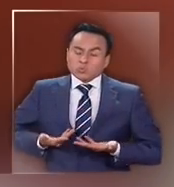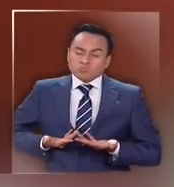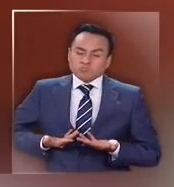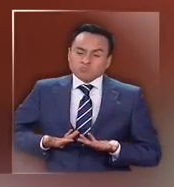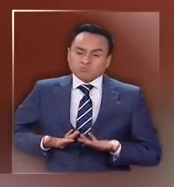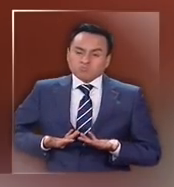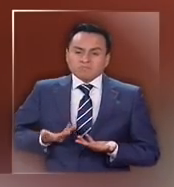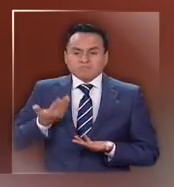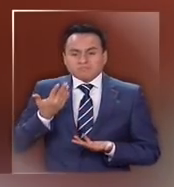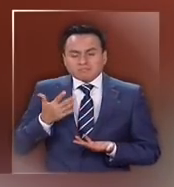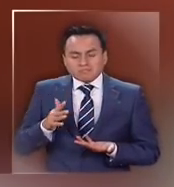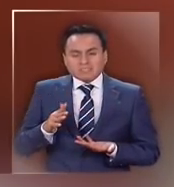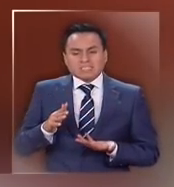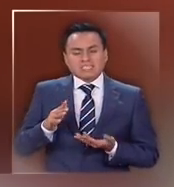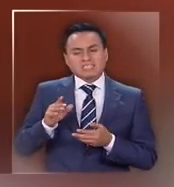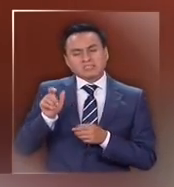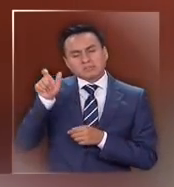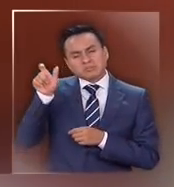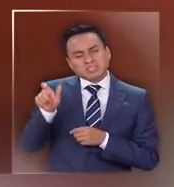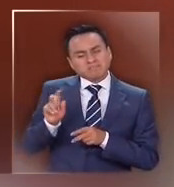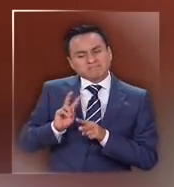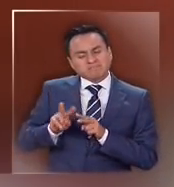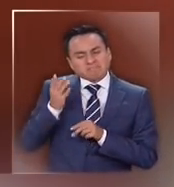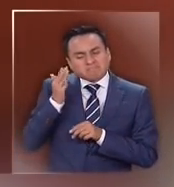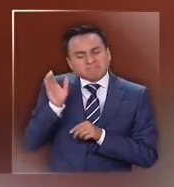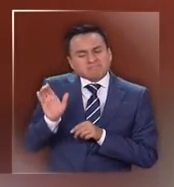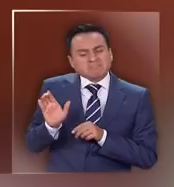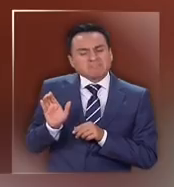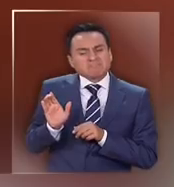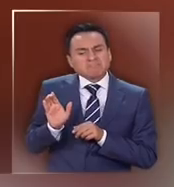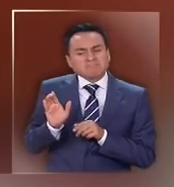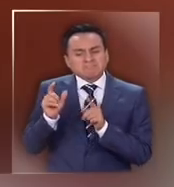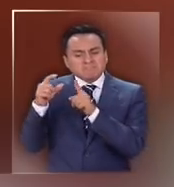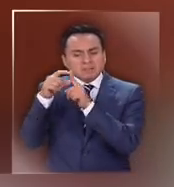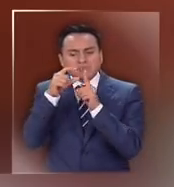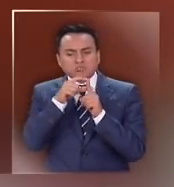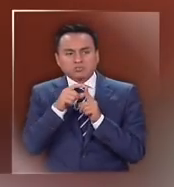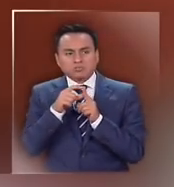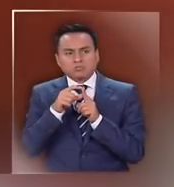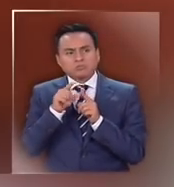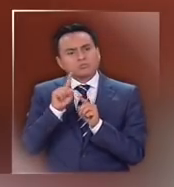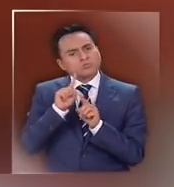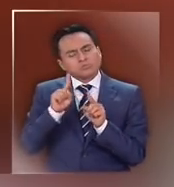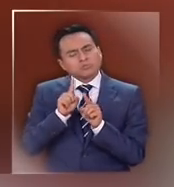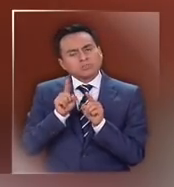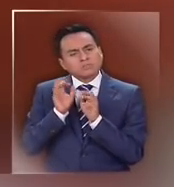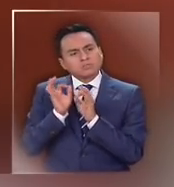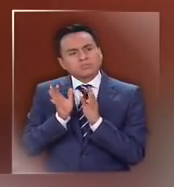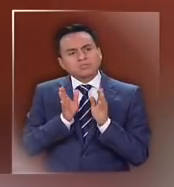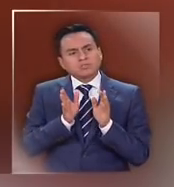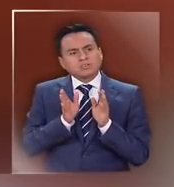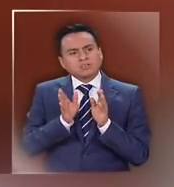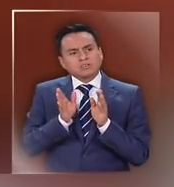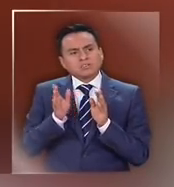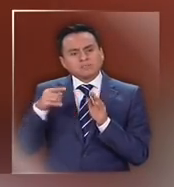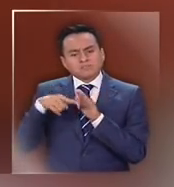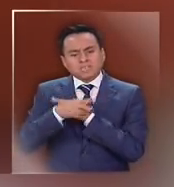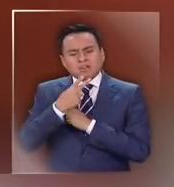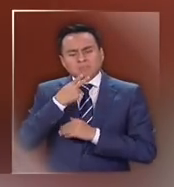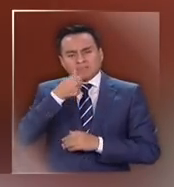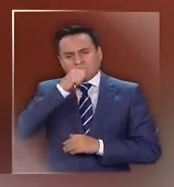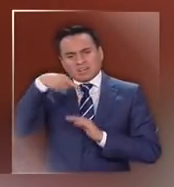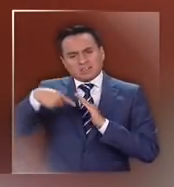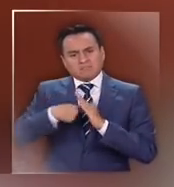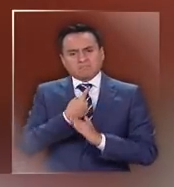de un mala leche, donde utilizó términos que no son los típicos, metiéndose con detalles de mi vida